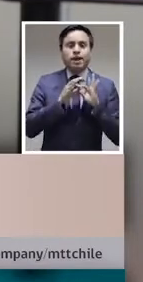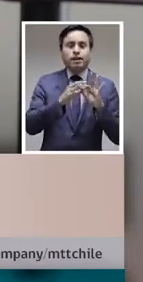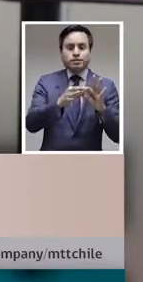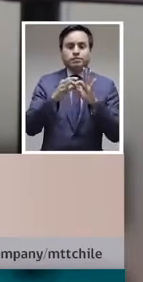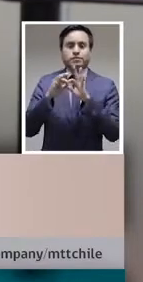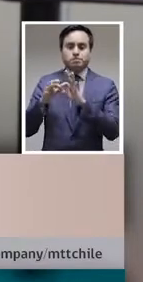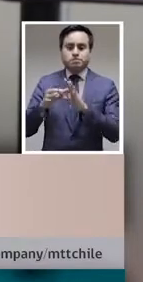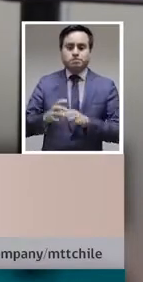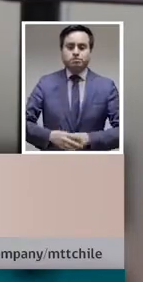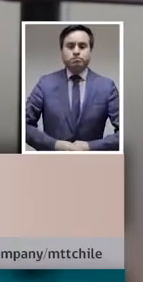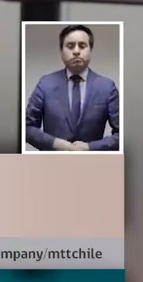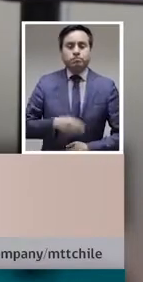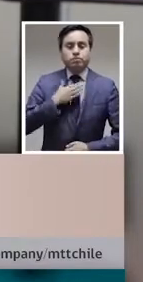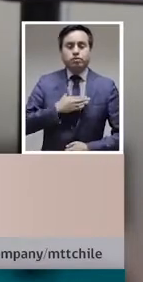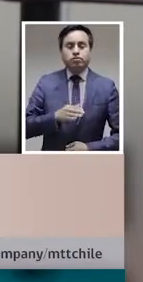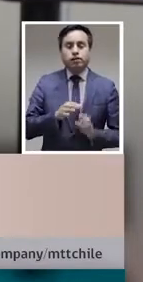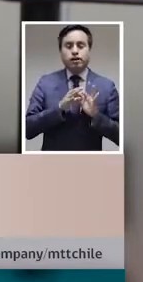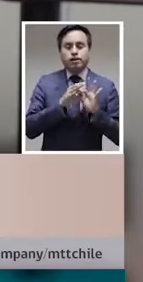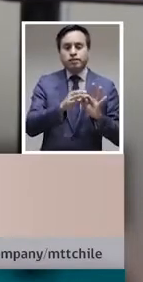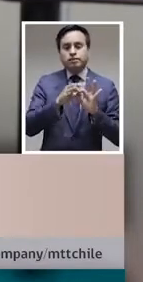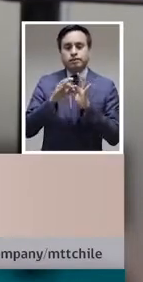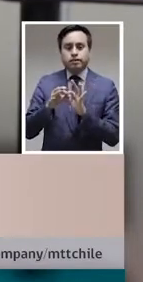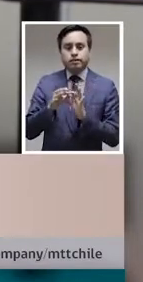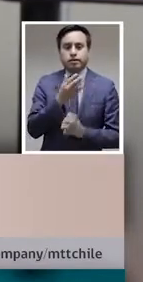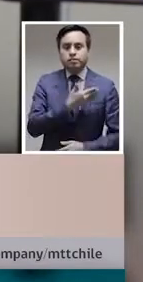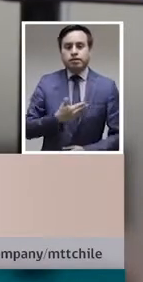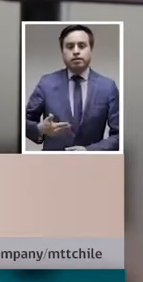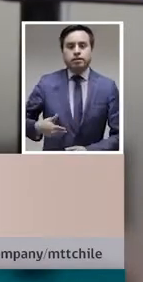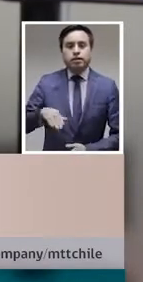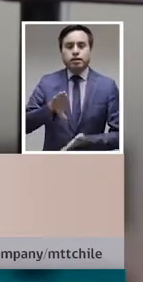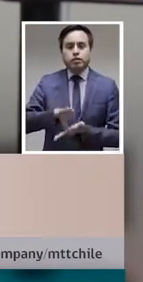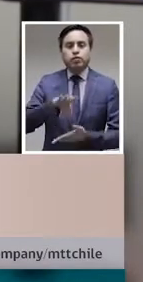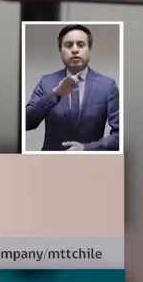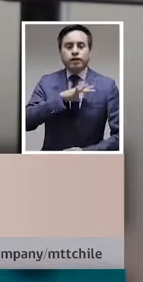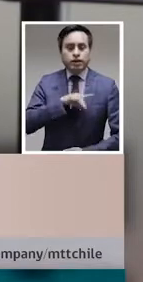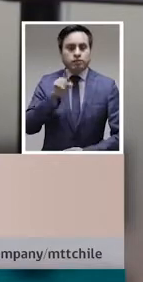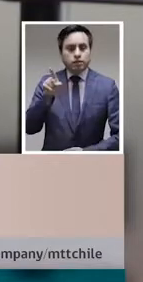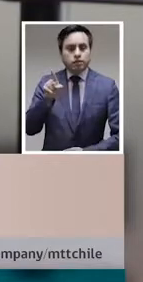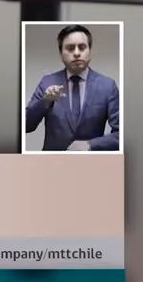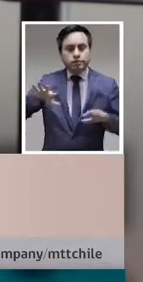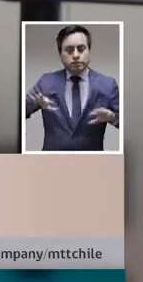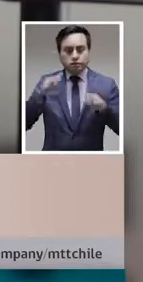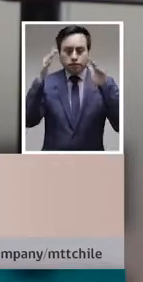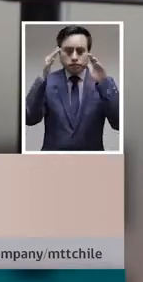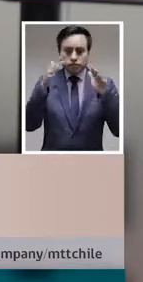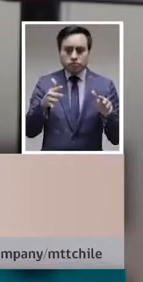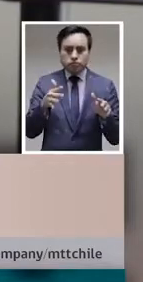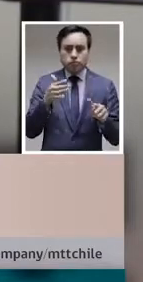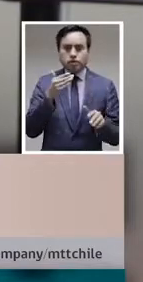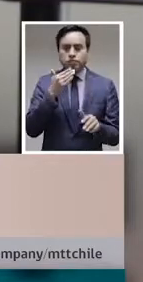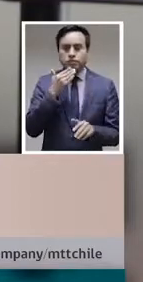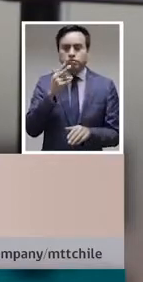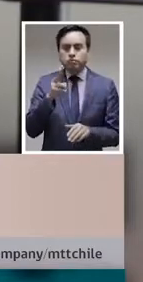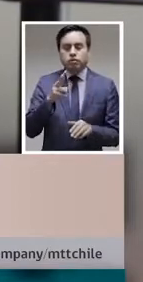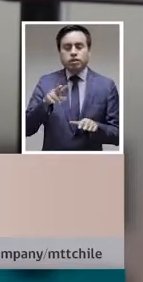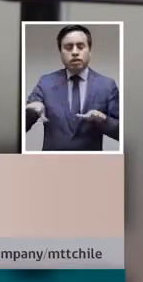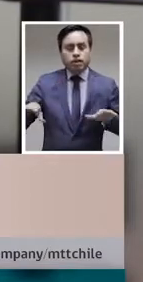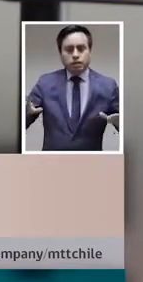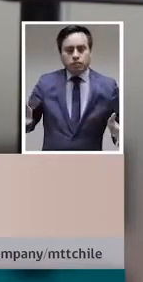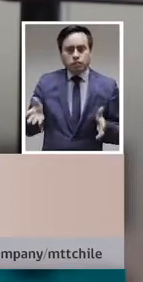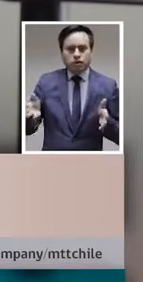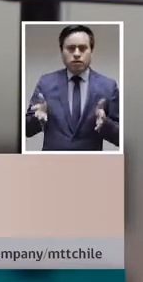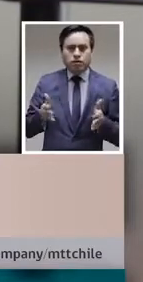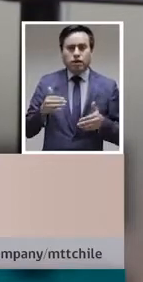agradecer. Quiero agradecer al presidente de la República por su dedicación y por el empuje con